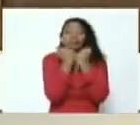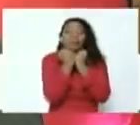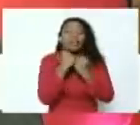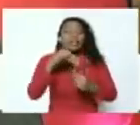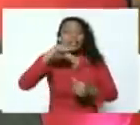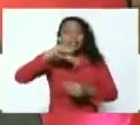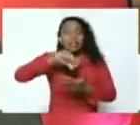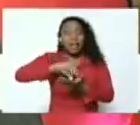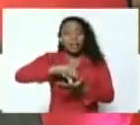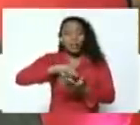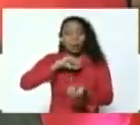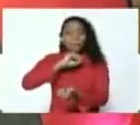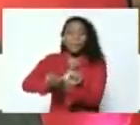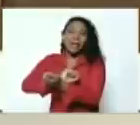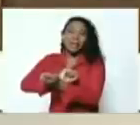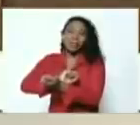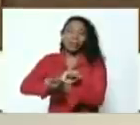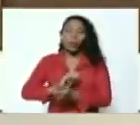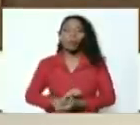detención preventiva,